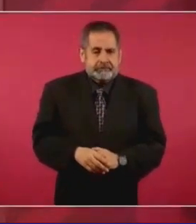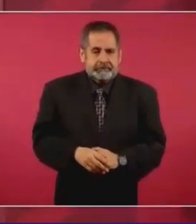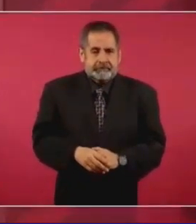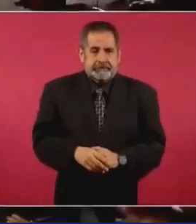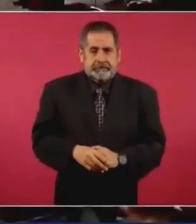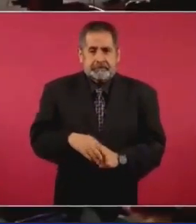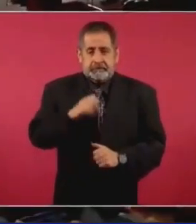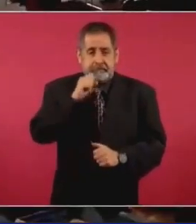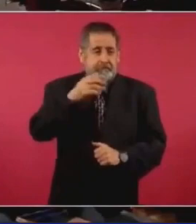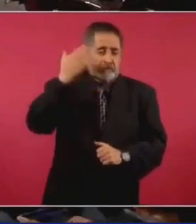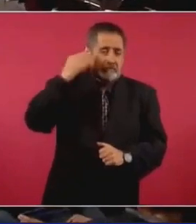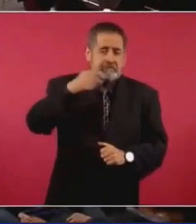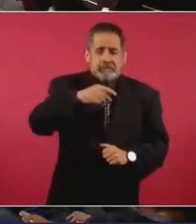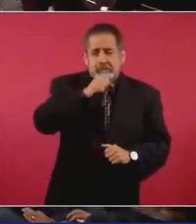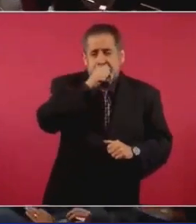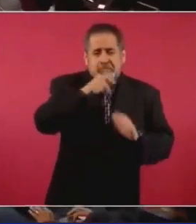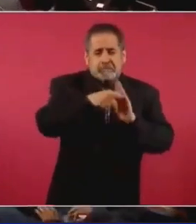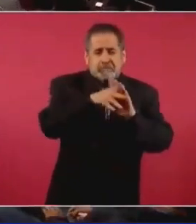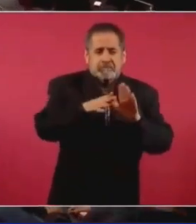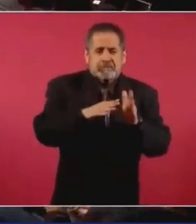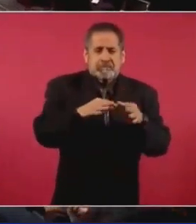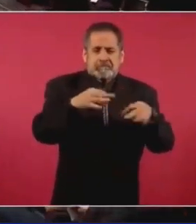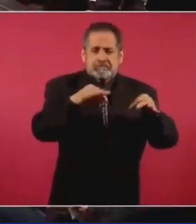Además eran boletines,